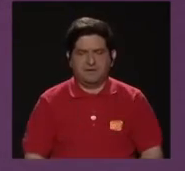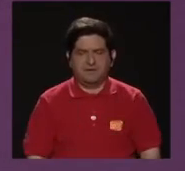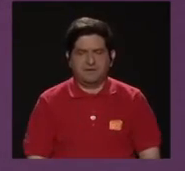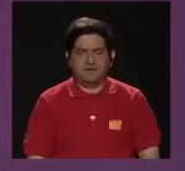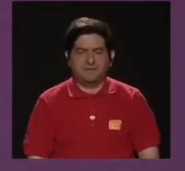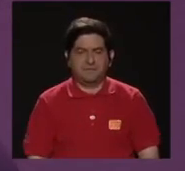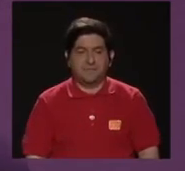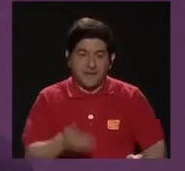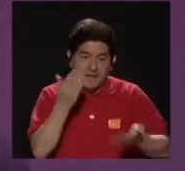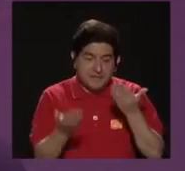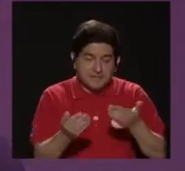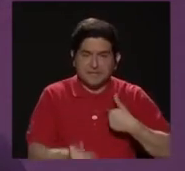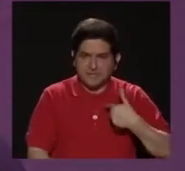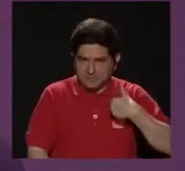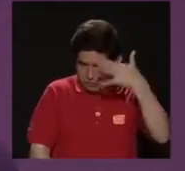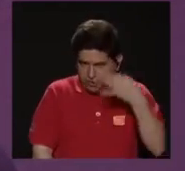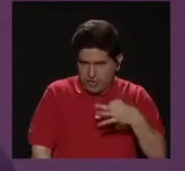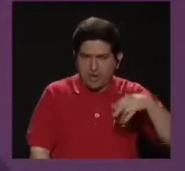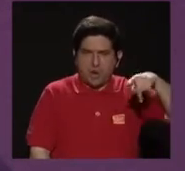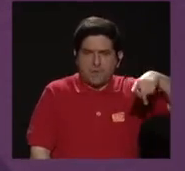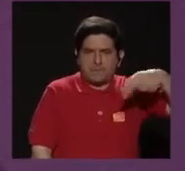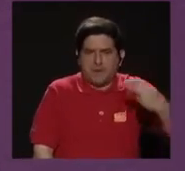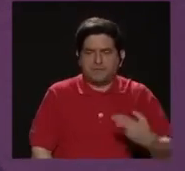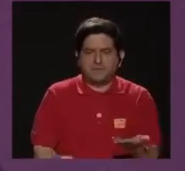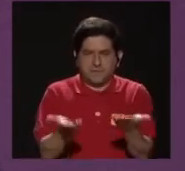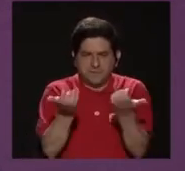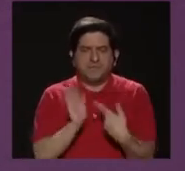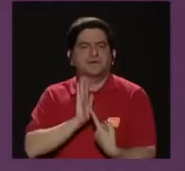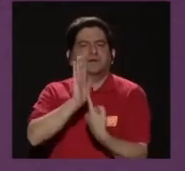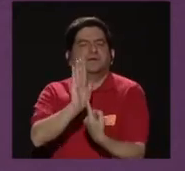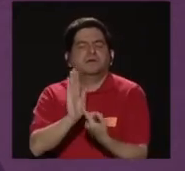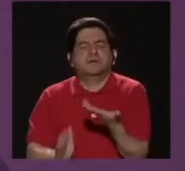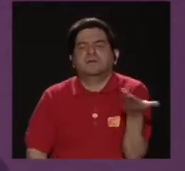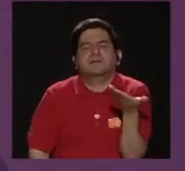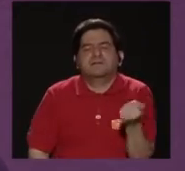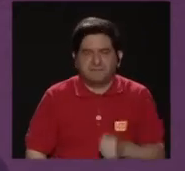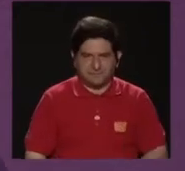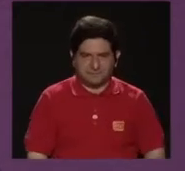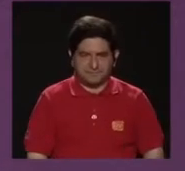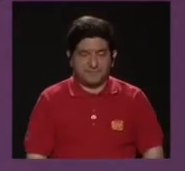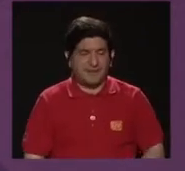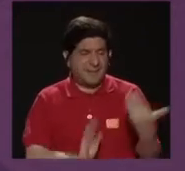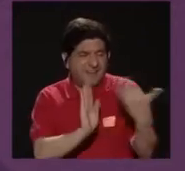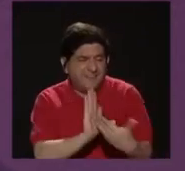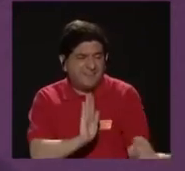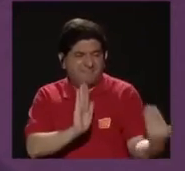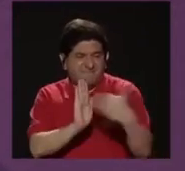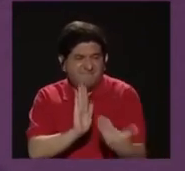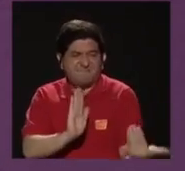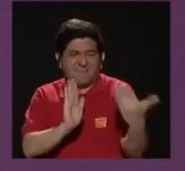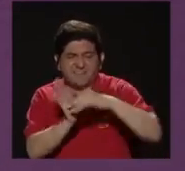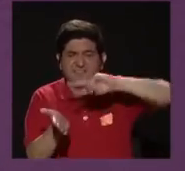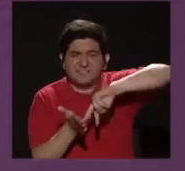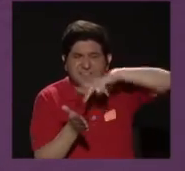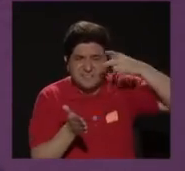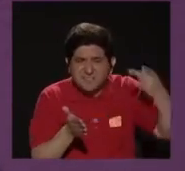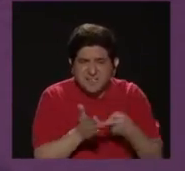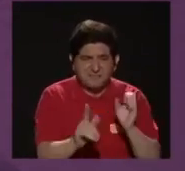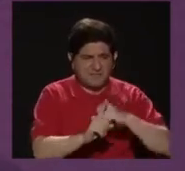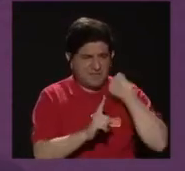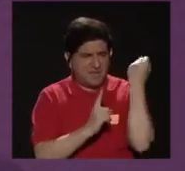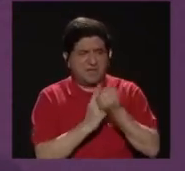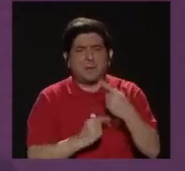lo que Patricia quiere mostrar es el daño que causa una